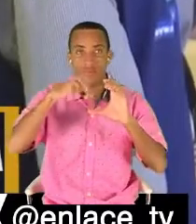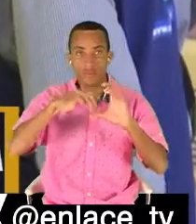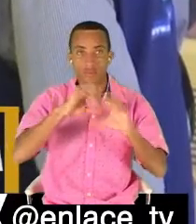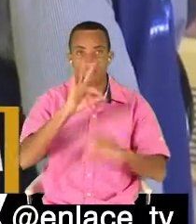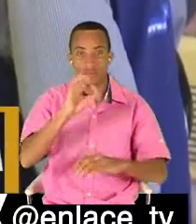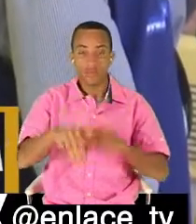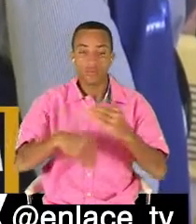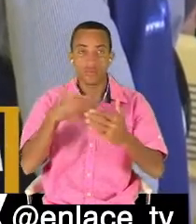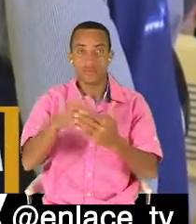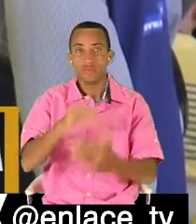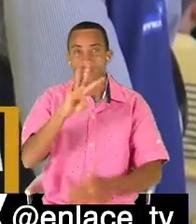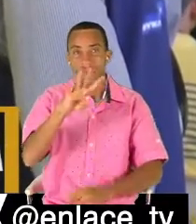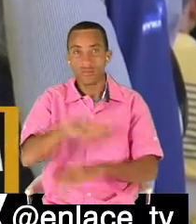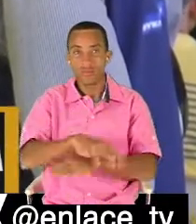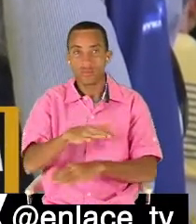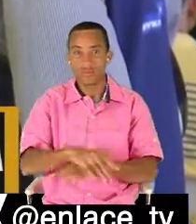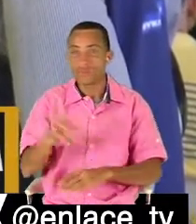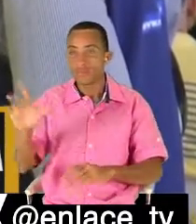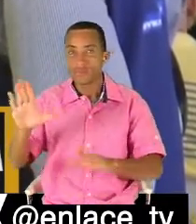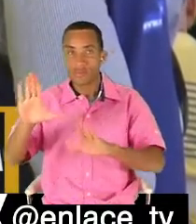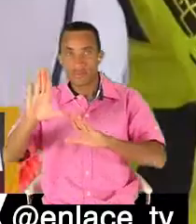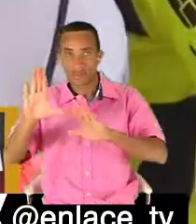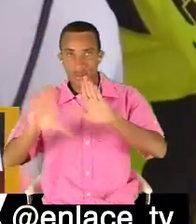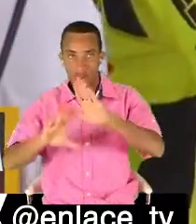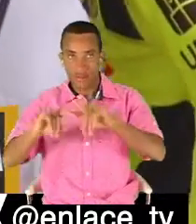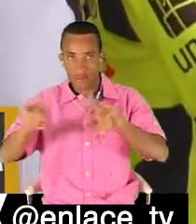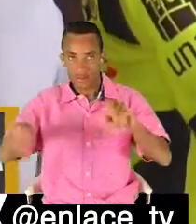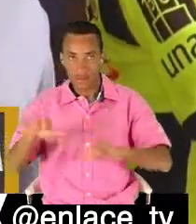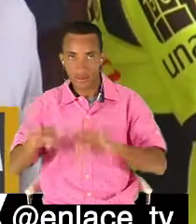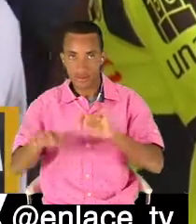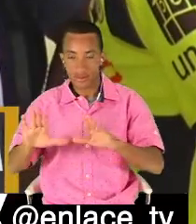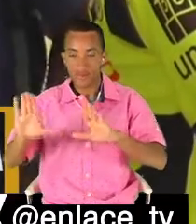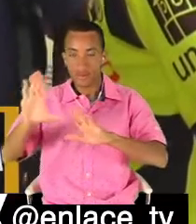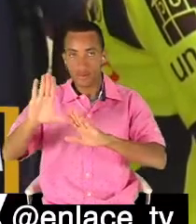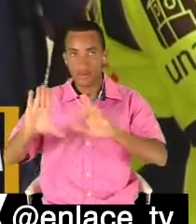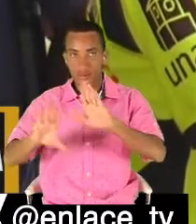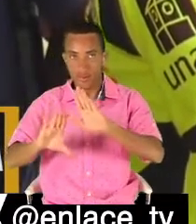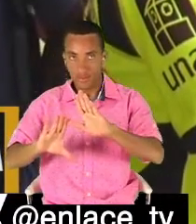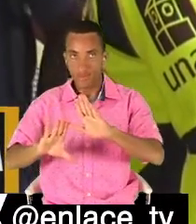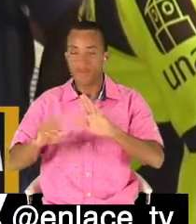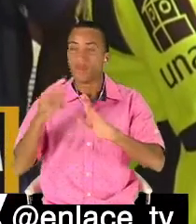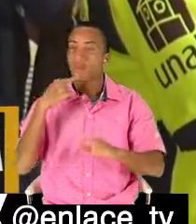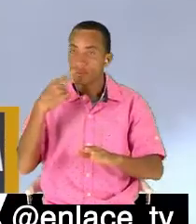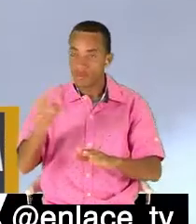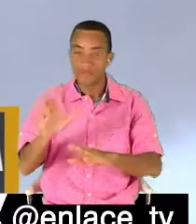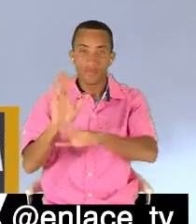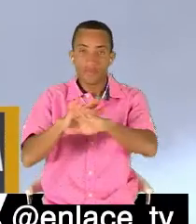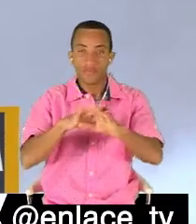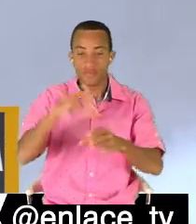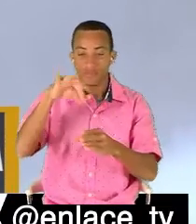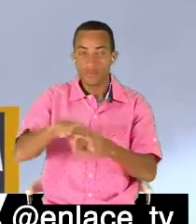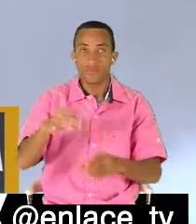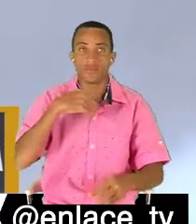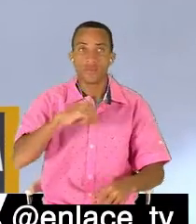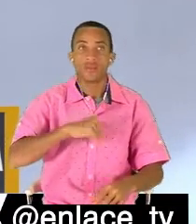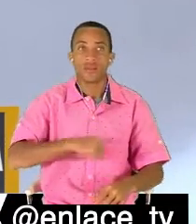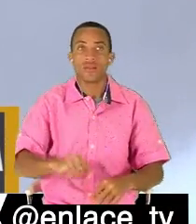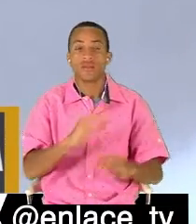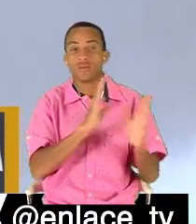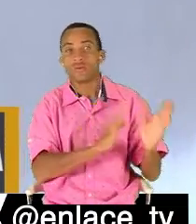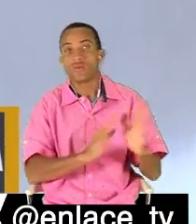La Secretaría de Desarrollo Económico y Social, Jenny Ruiz Díaz, hace un llamado a los votantes para que hagan uso de su derecho de manera